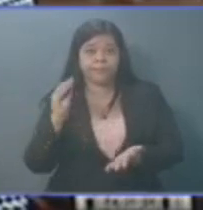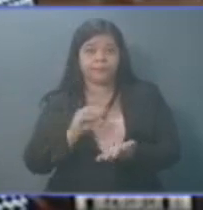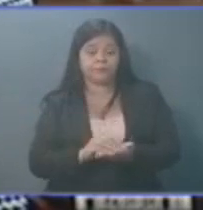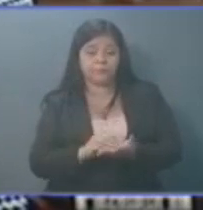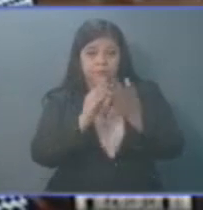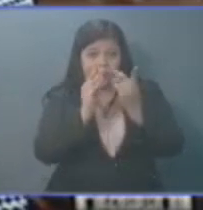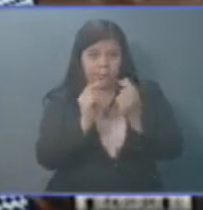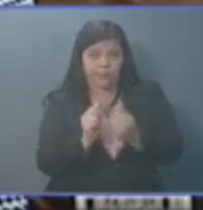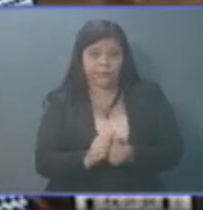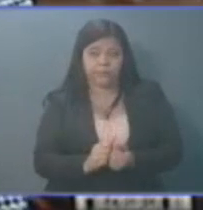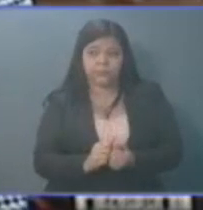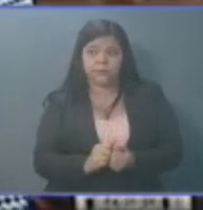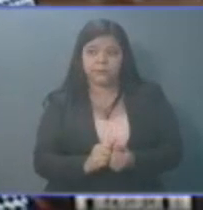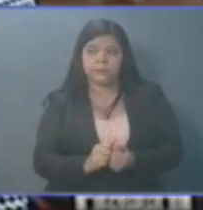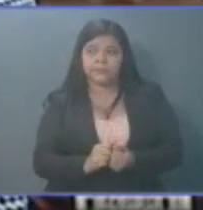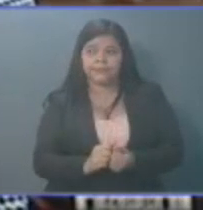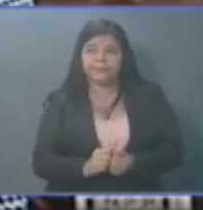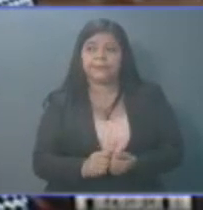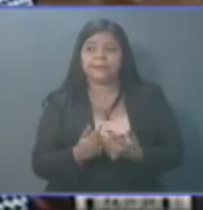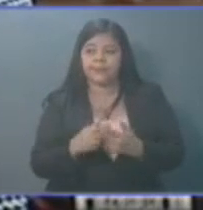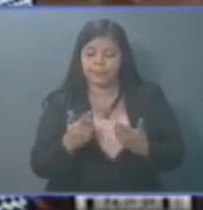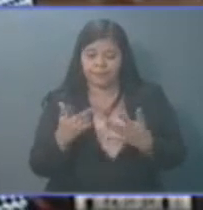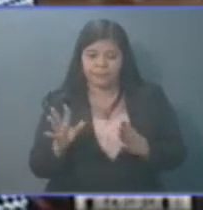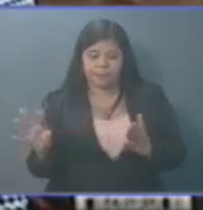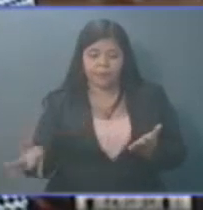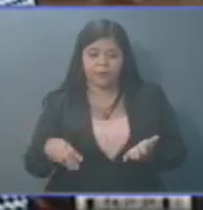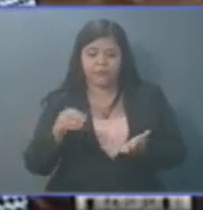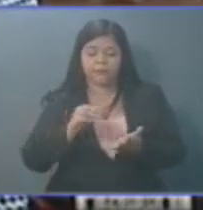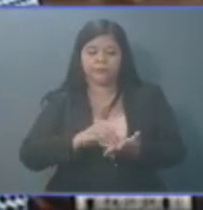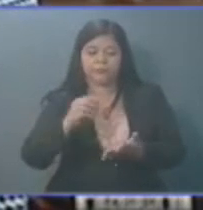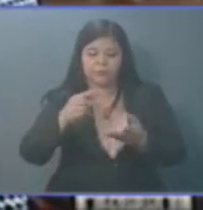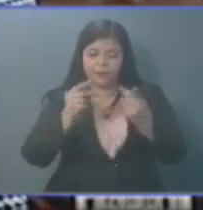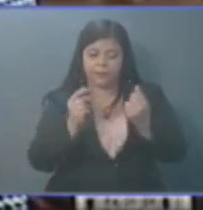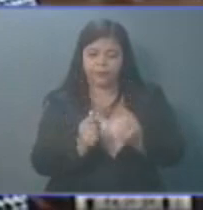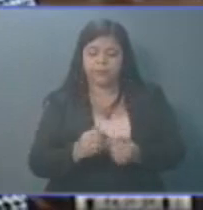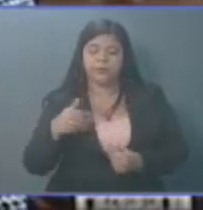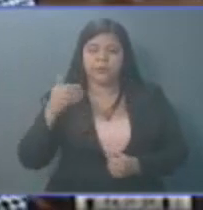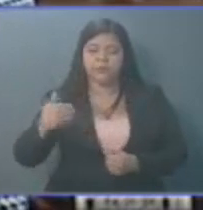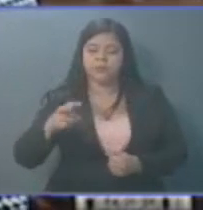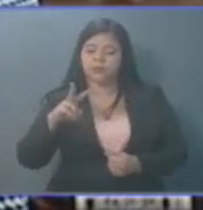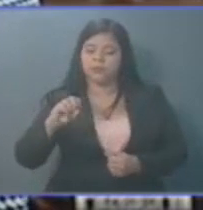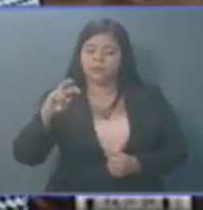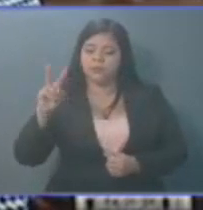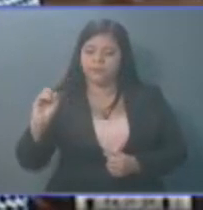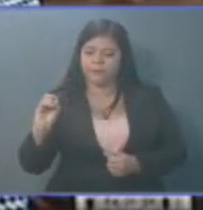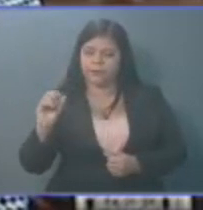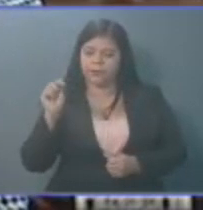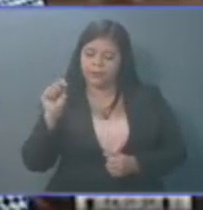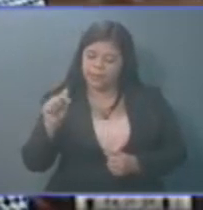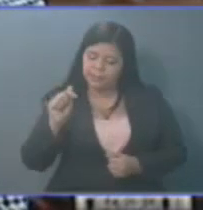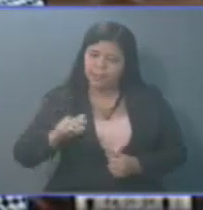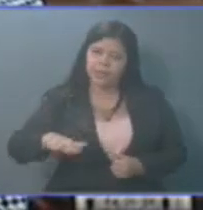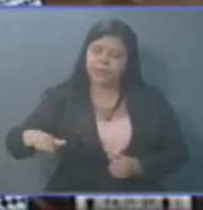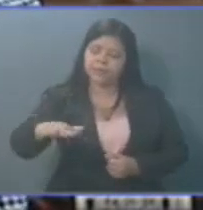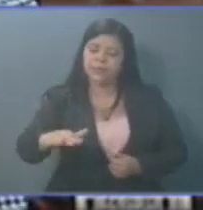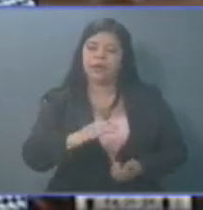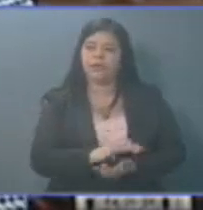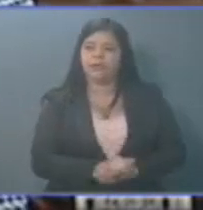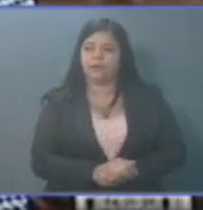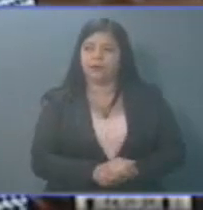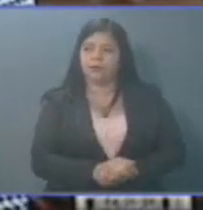asignaciones presupuestarias consignadas en el presupuesto 2020 de dicha cartera de